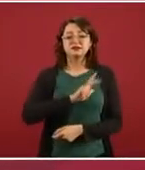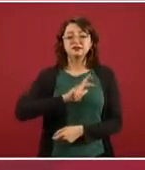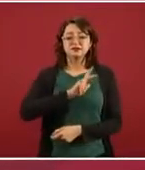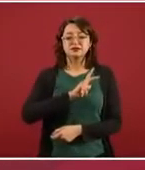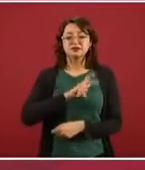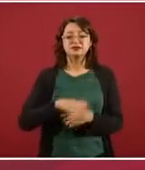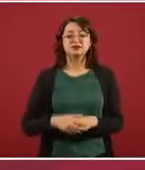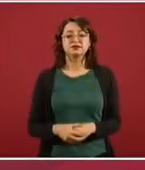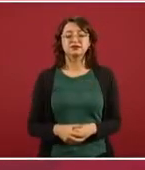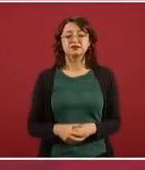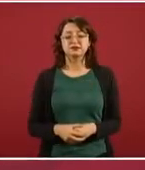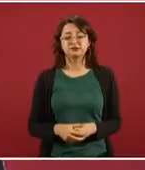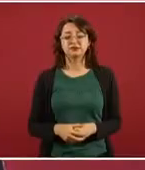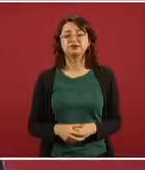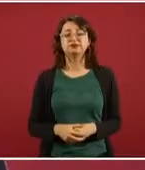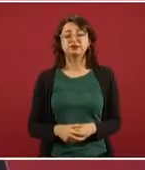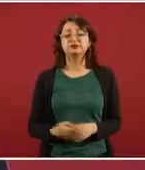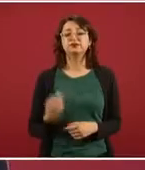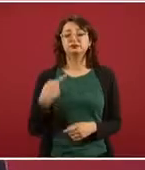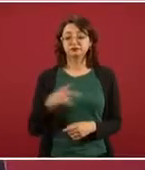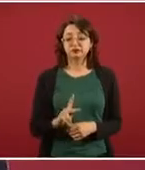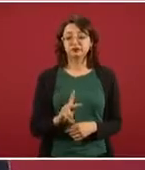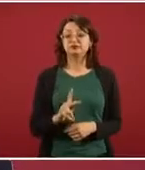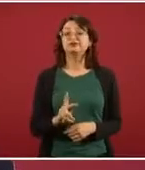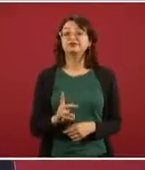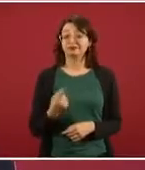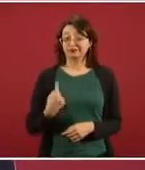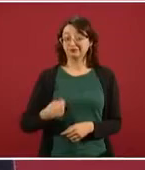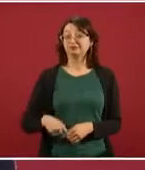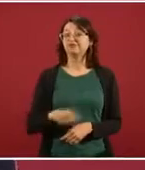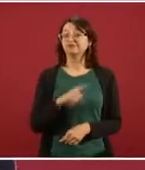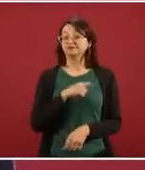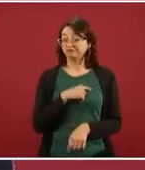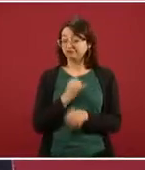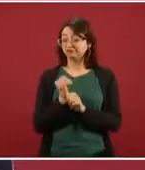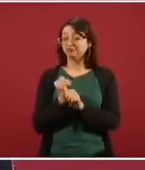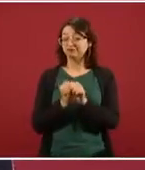pero sí vamos a volvernos expertos,